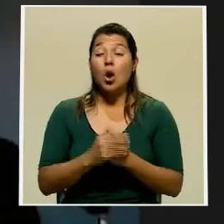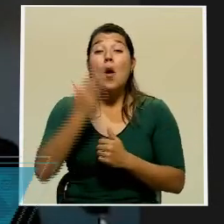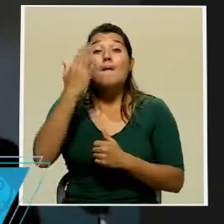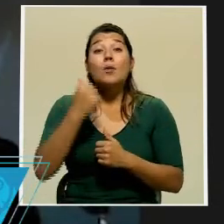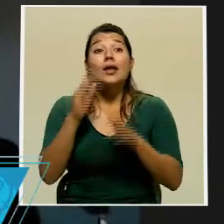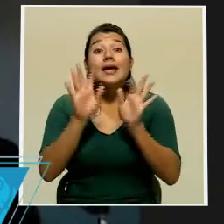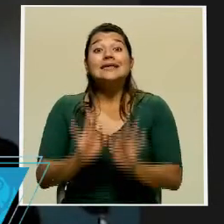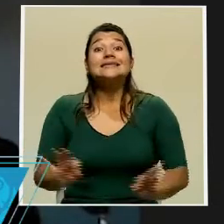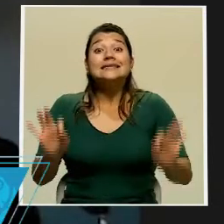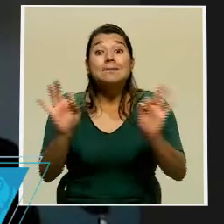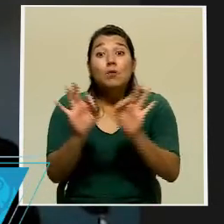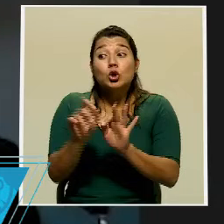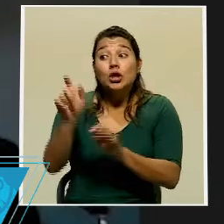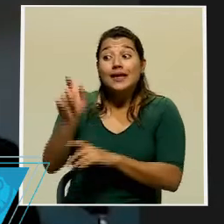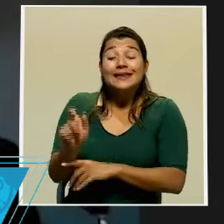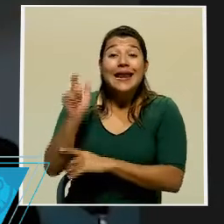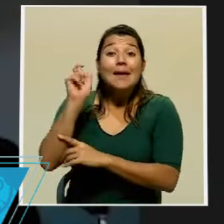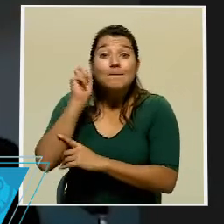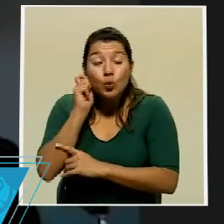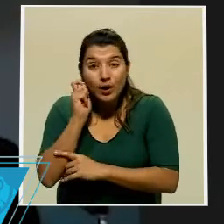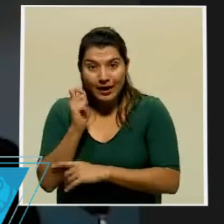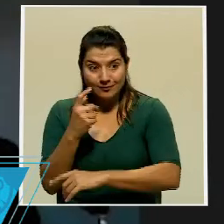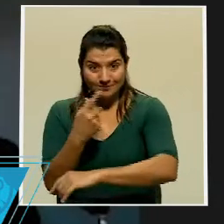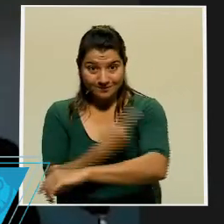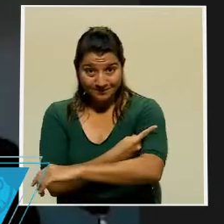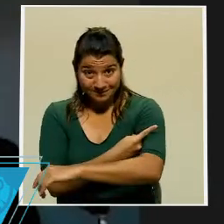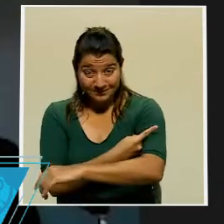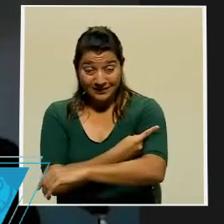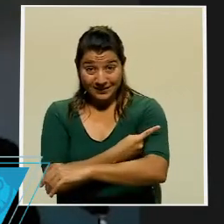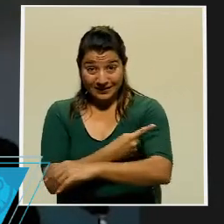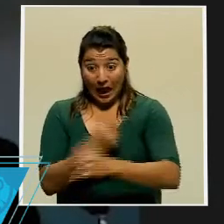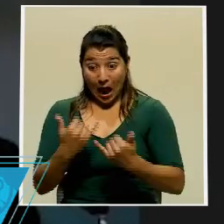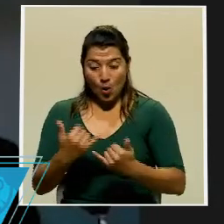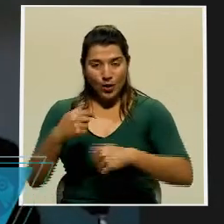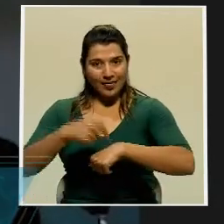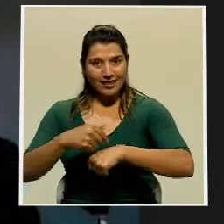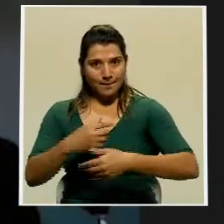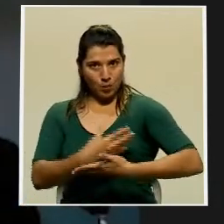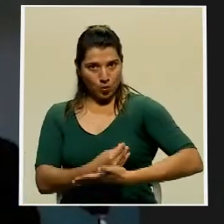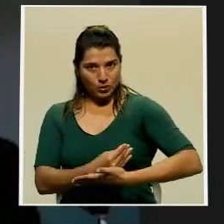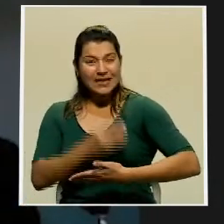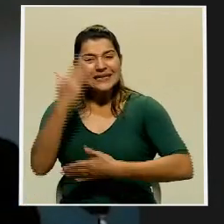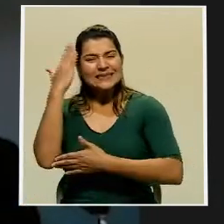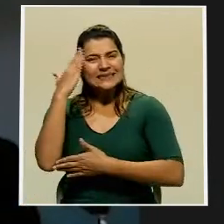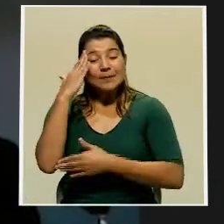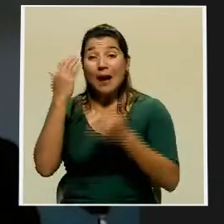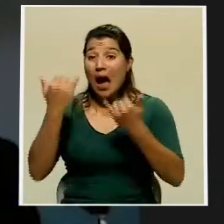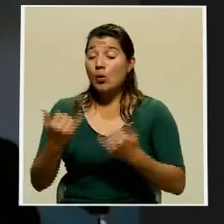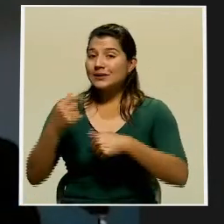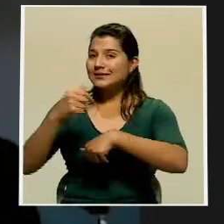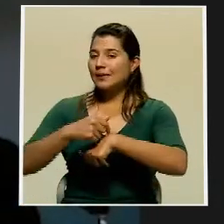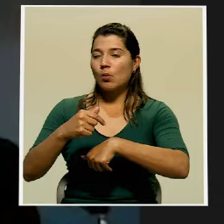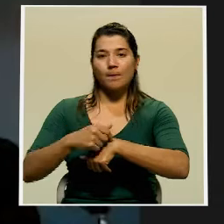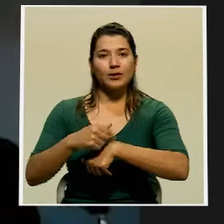importante que la persona que va a recibir la vacuna sepa que en este momento la vacunación no